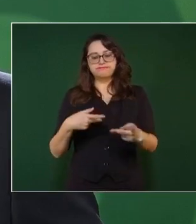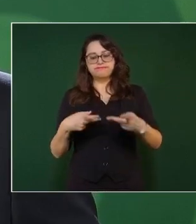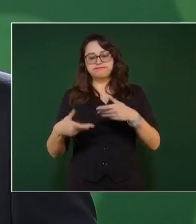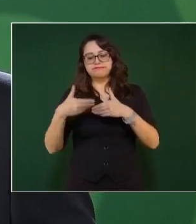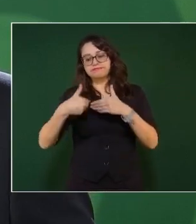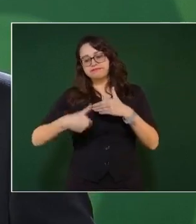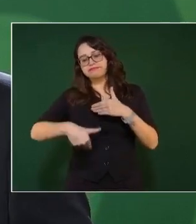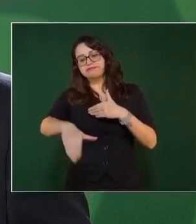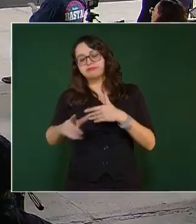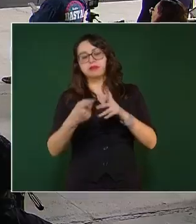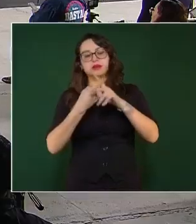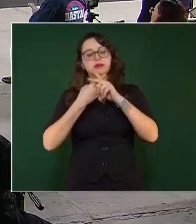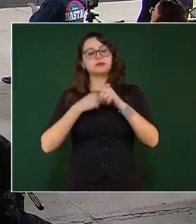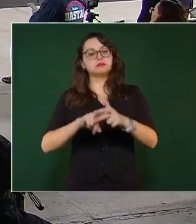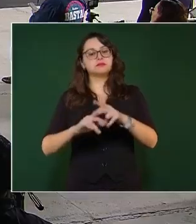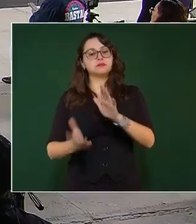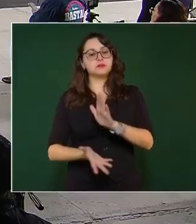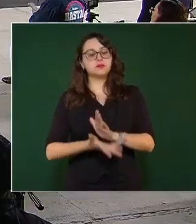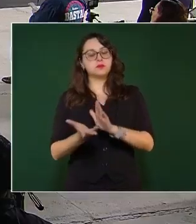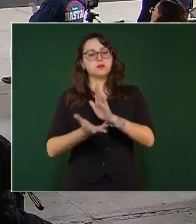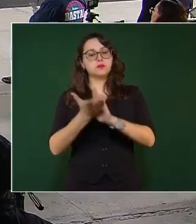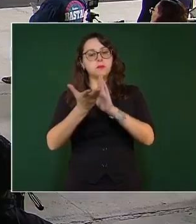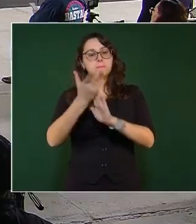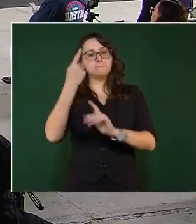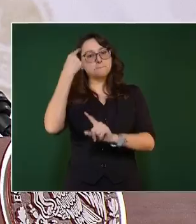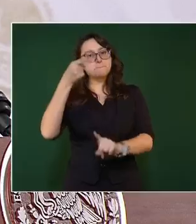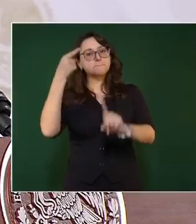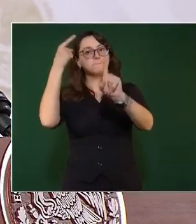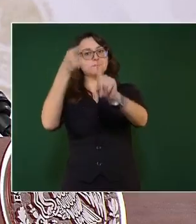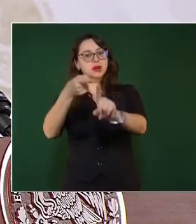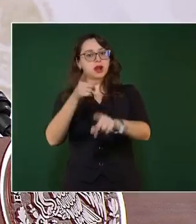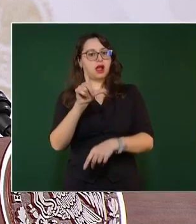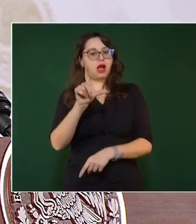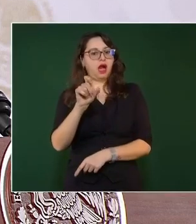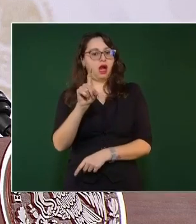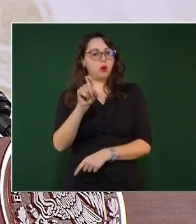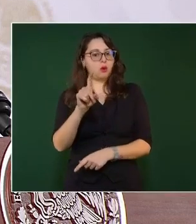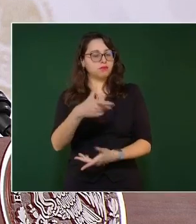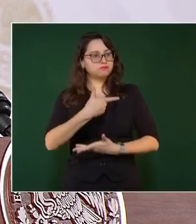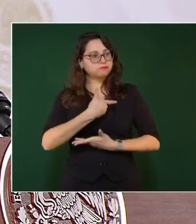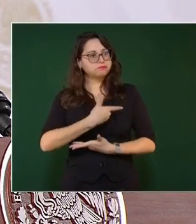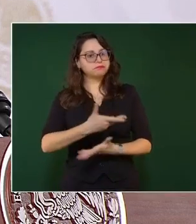próximas obras para atender esta futura demanda, la demanda actual y la futura demanda.